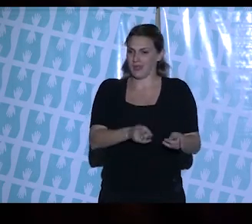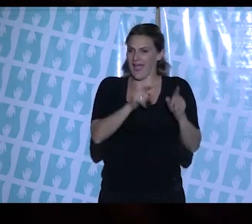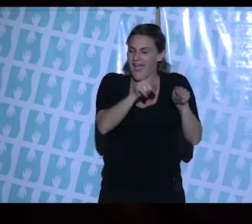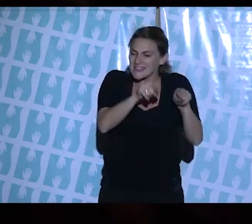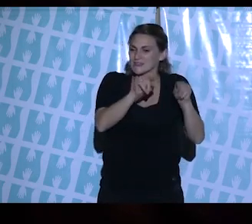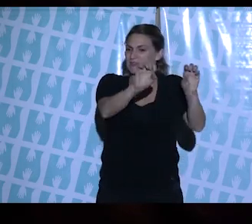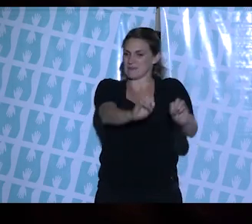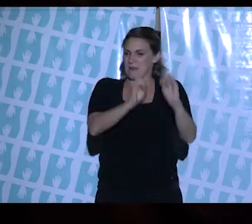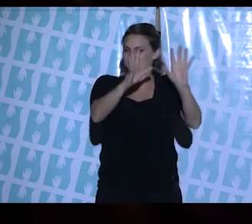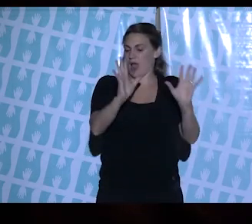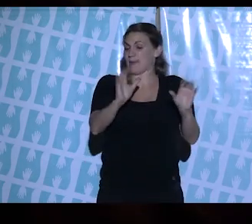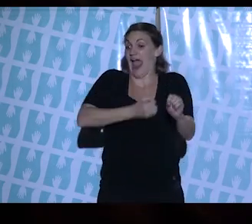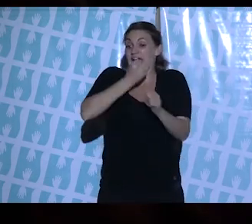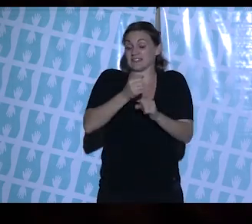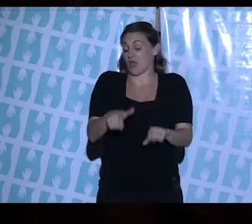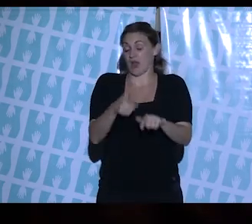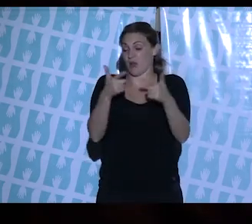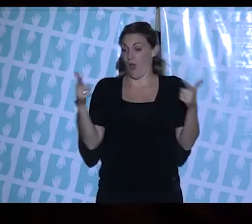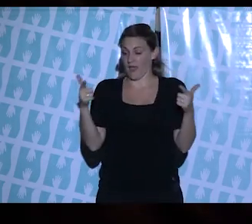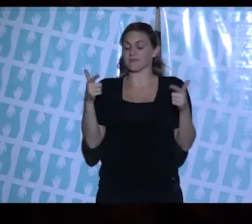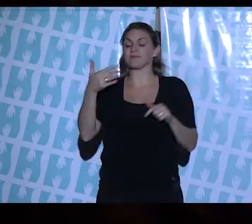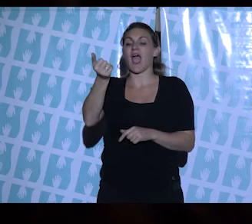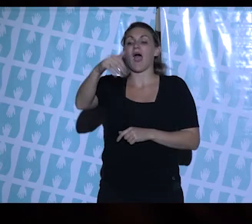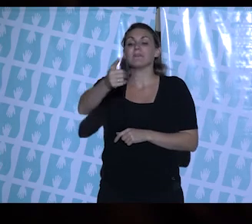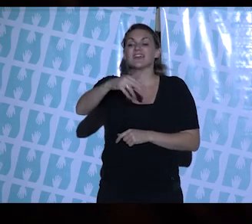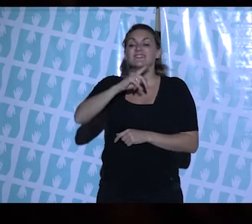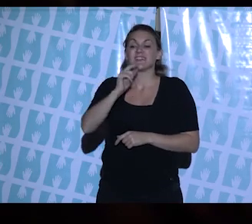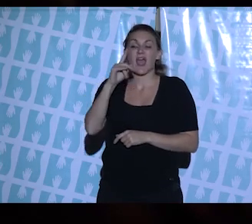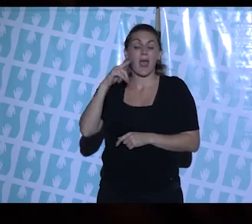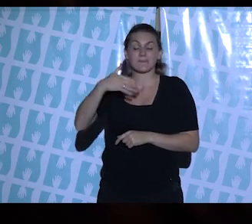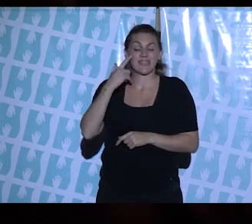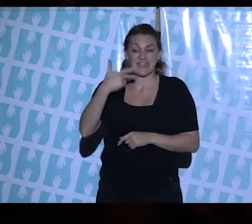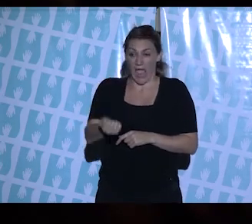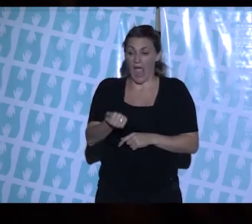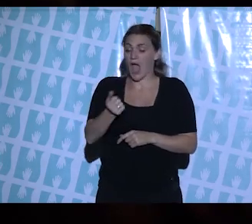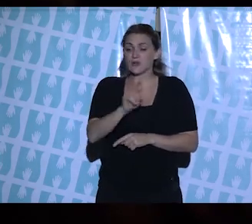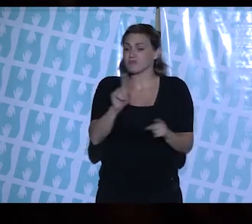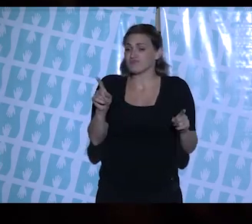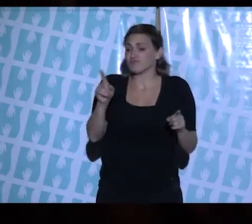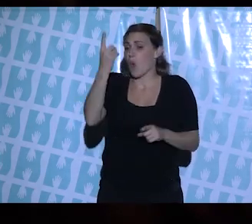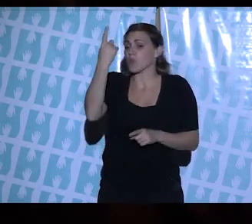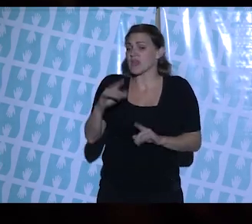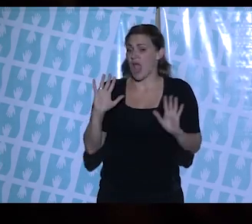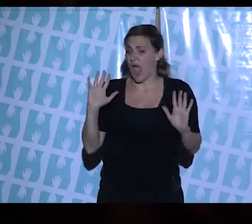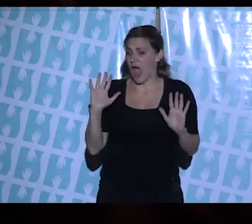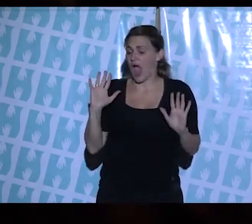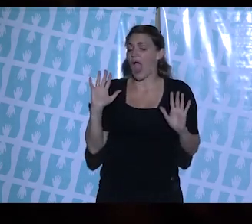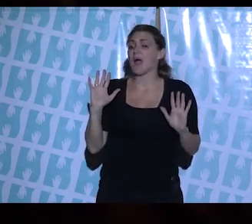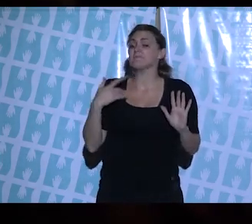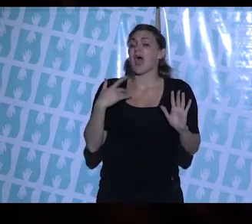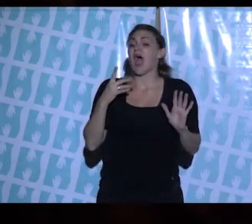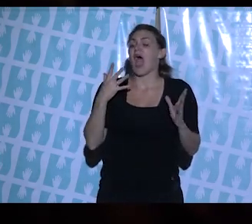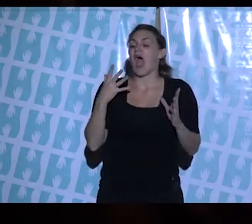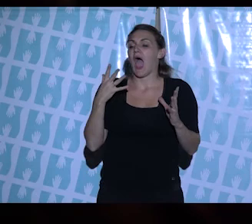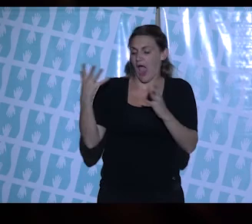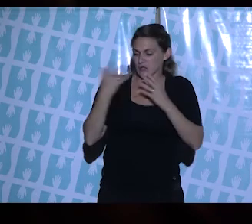Tampoco hay en la actualidad, salvo la amantadina, ninguna droga efectiva para combatir los movimientos involuntarios